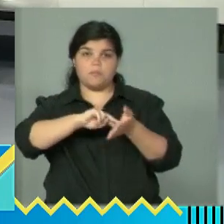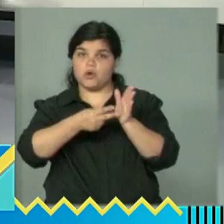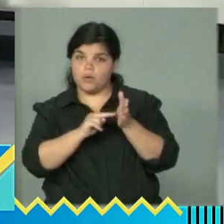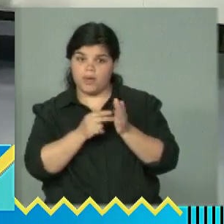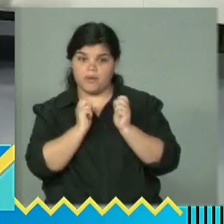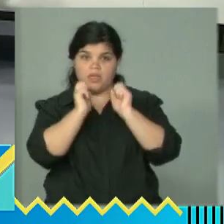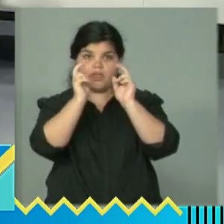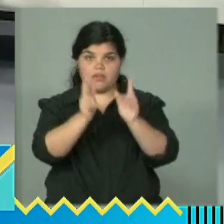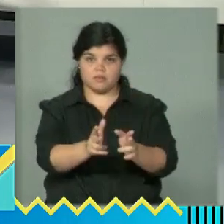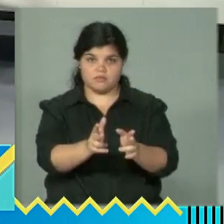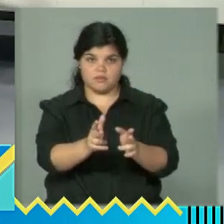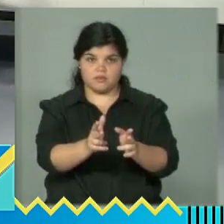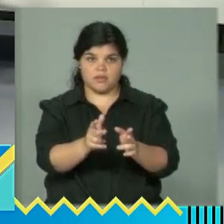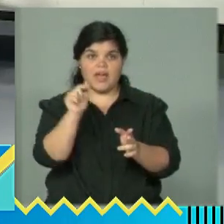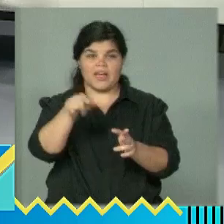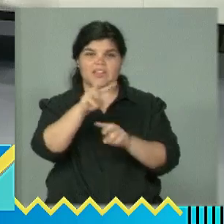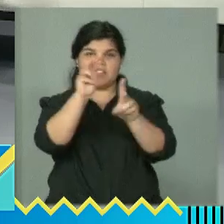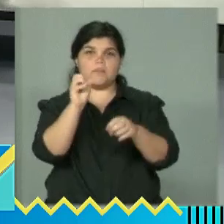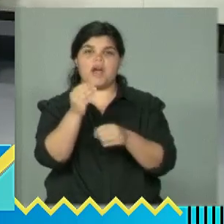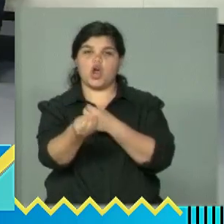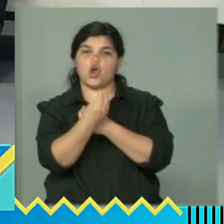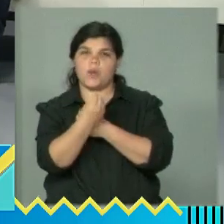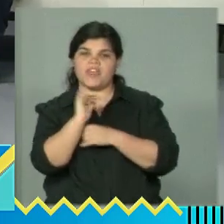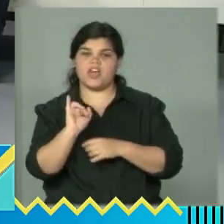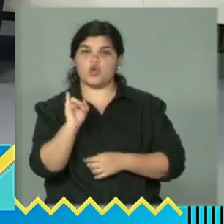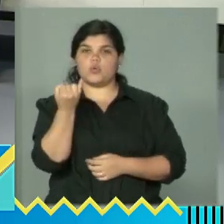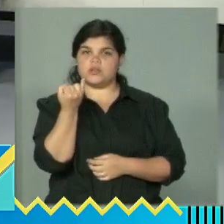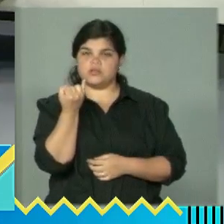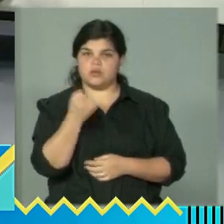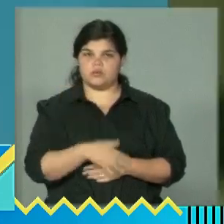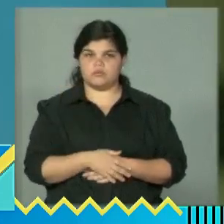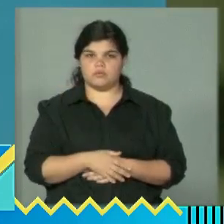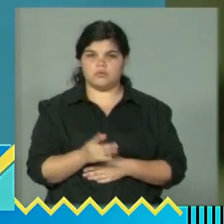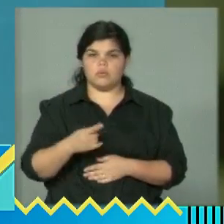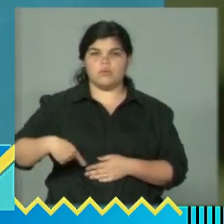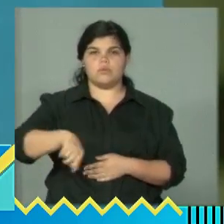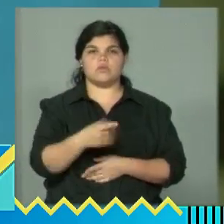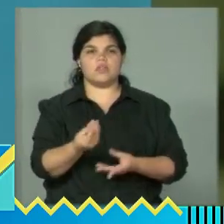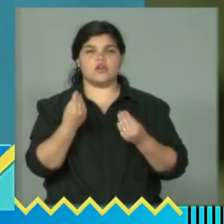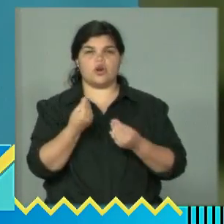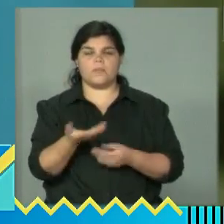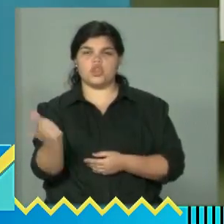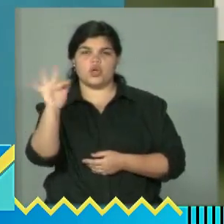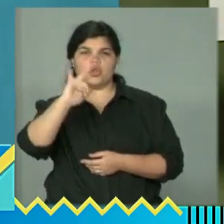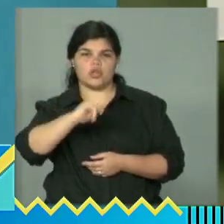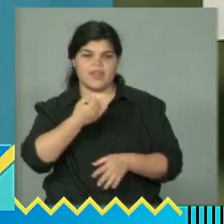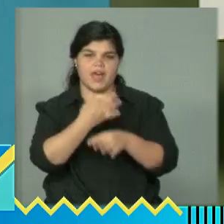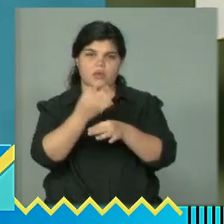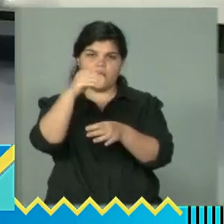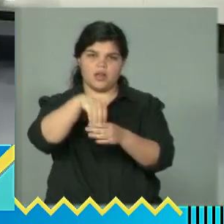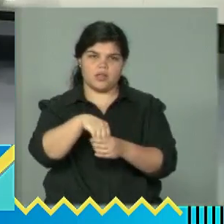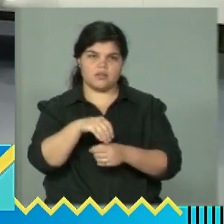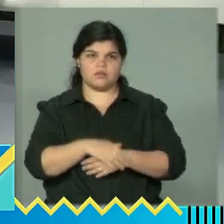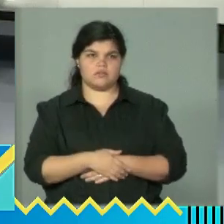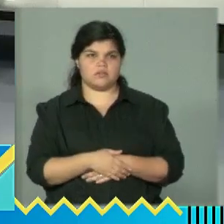ver justamente con... la comida, qué comemos, la nutrición? ¿Cómo lo ven eso ustedes en el día a día en la escuela? ¿Cómo es